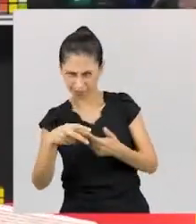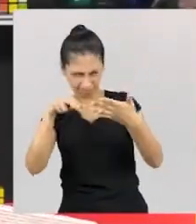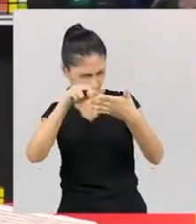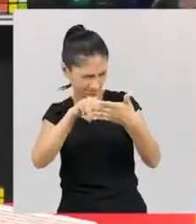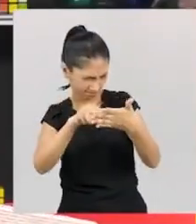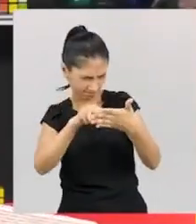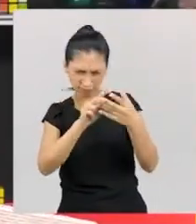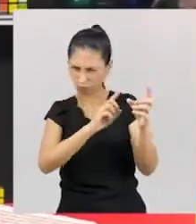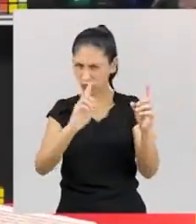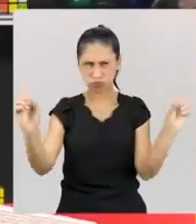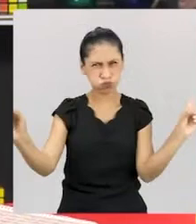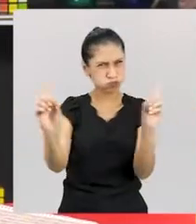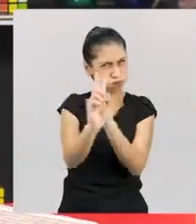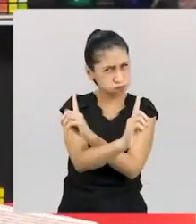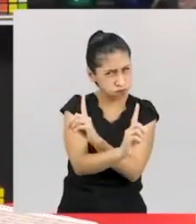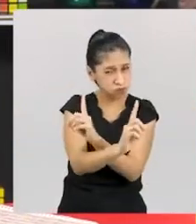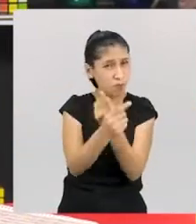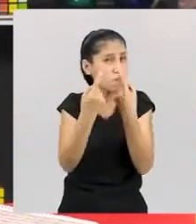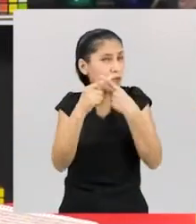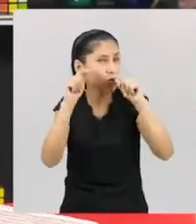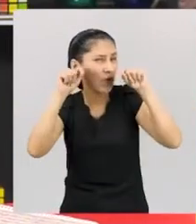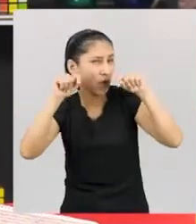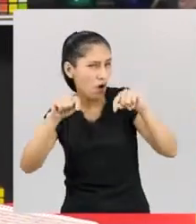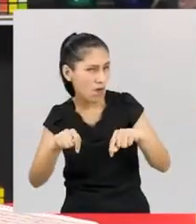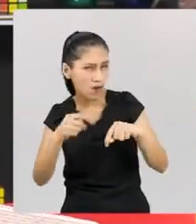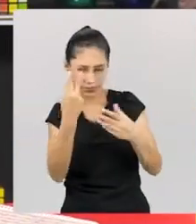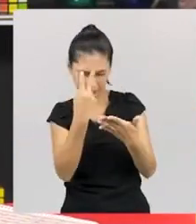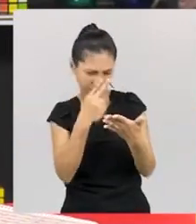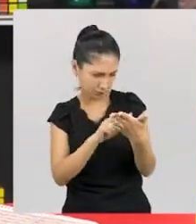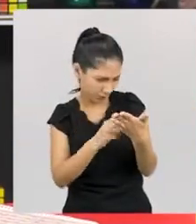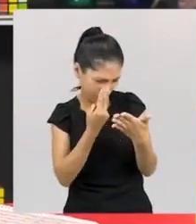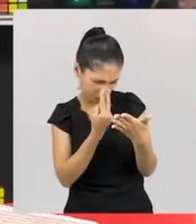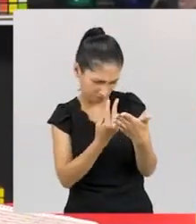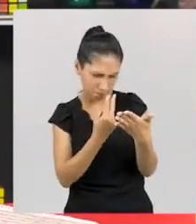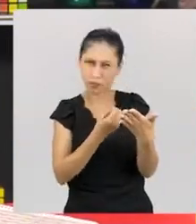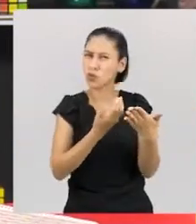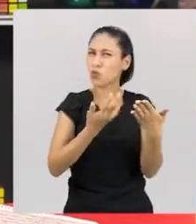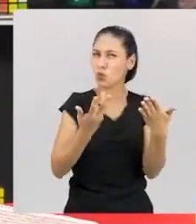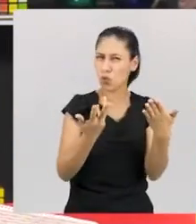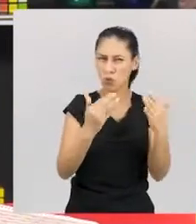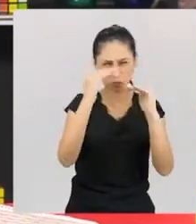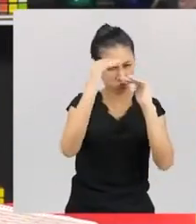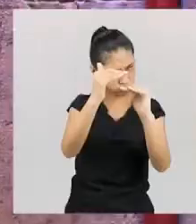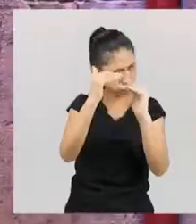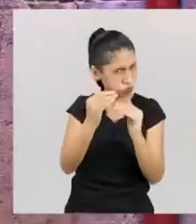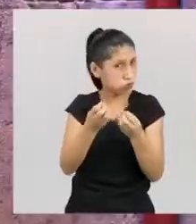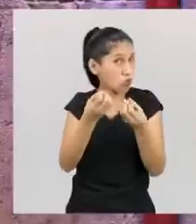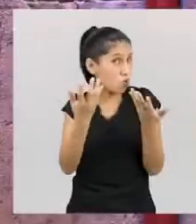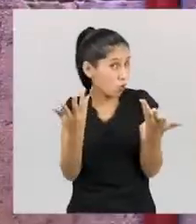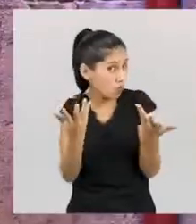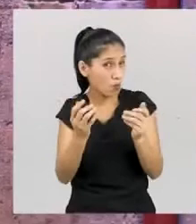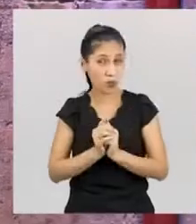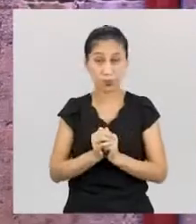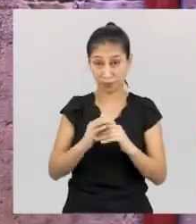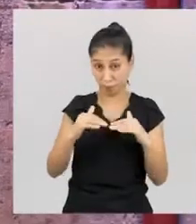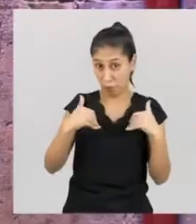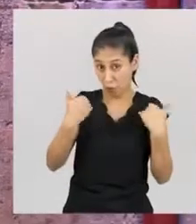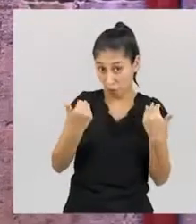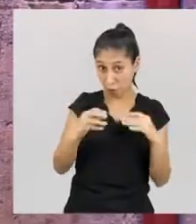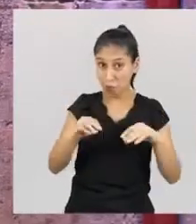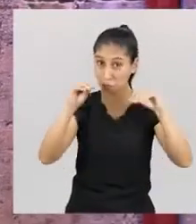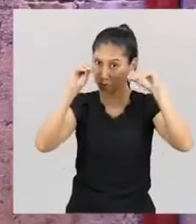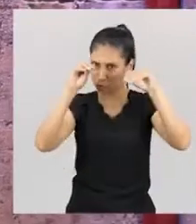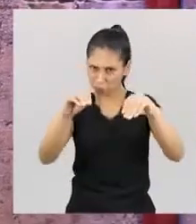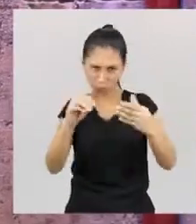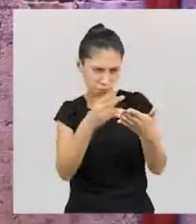otro. Sin embargo, hay que tener en cuenta los signos y la conveniencia del proceso. ¿Podemos obtener el mismo